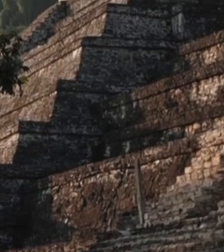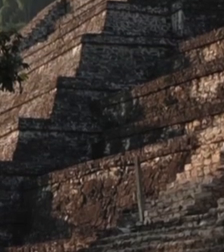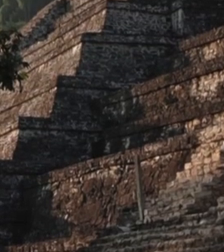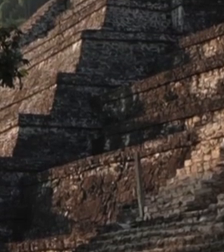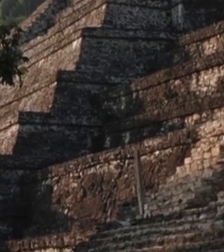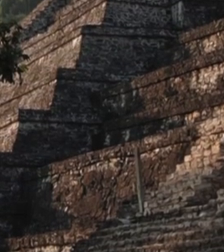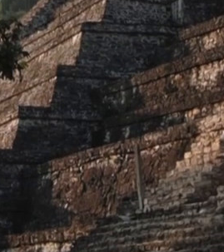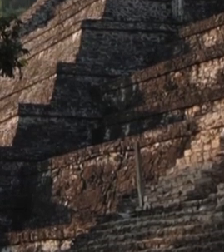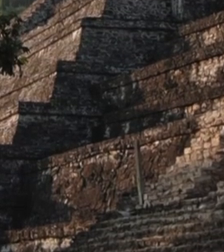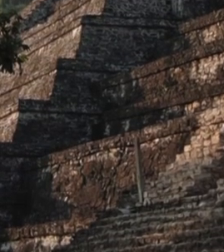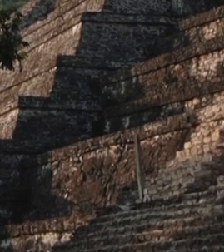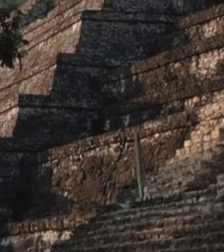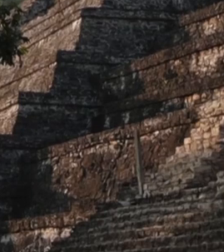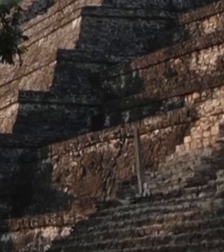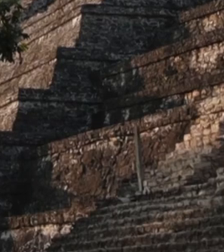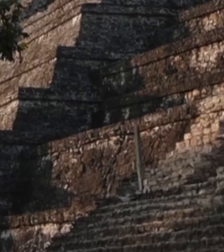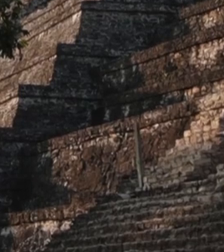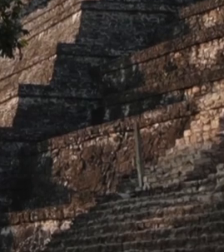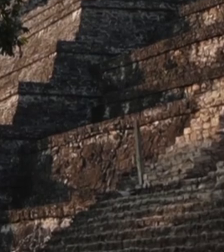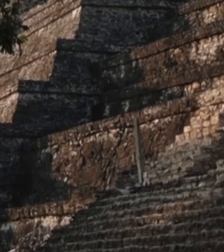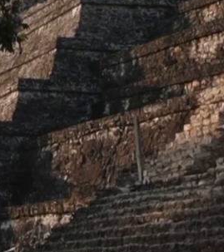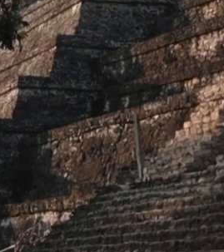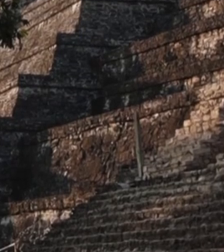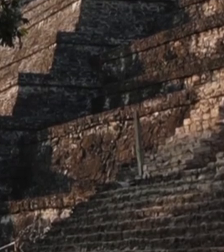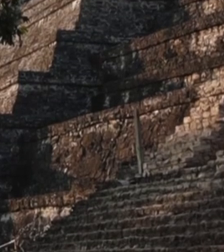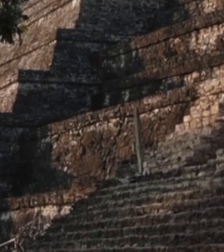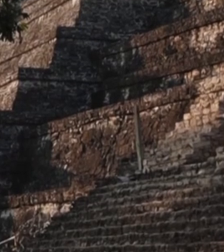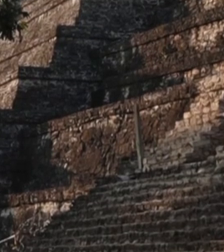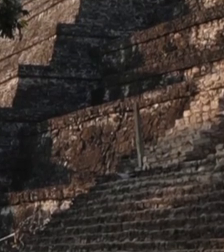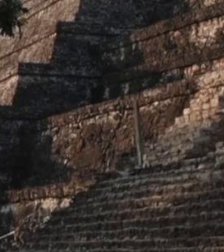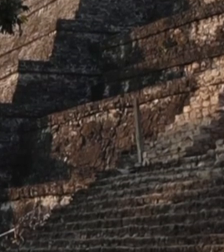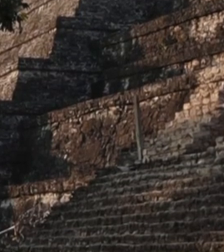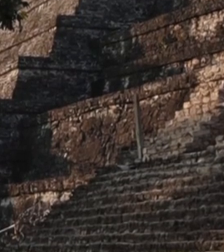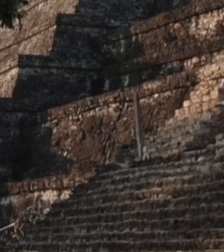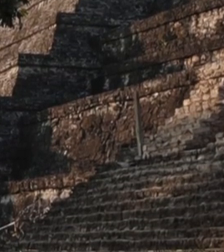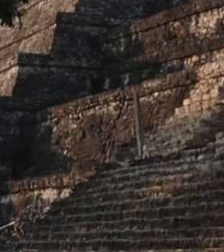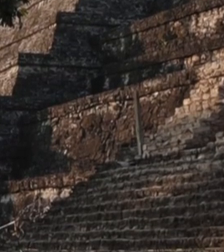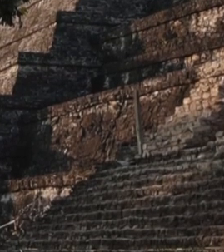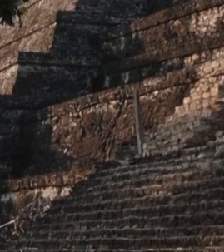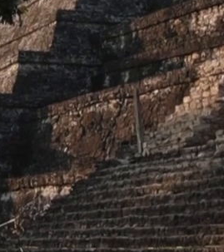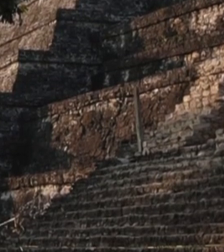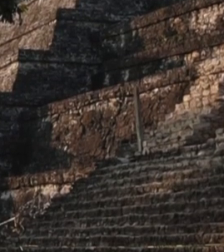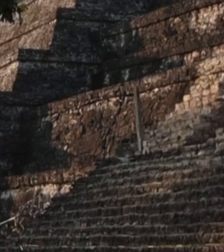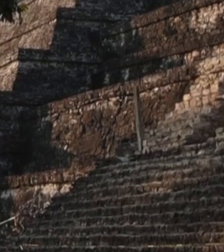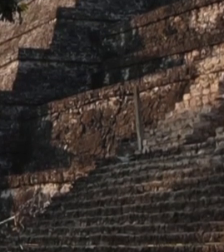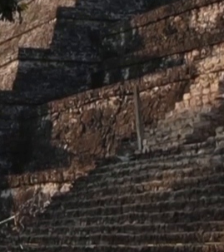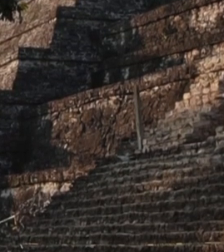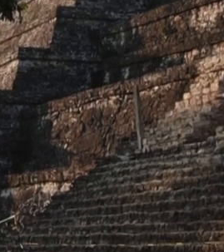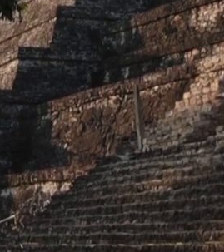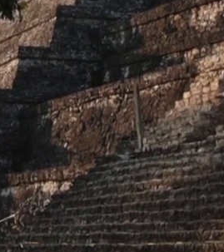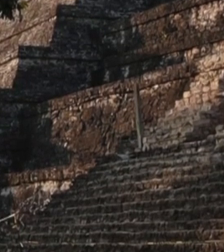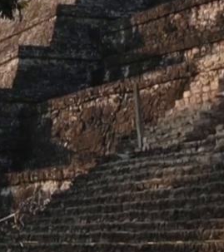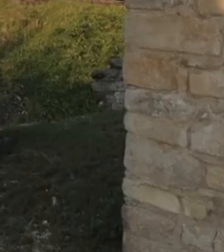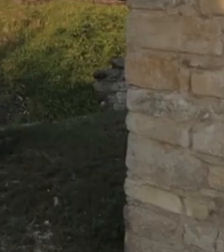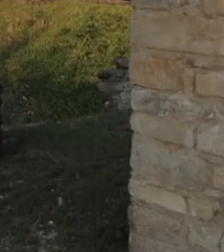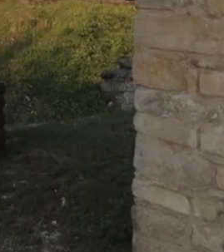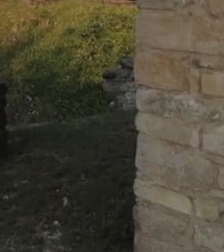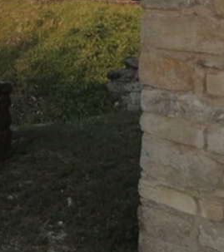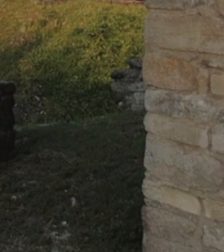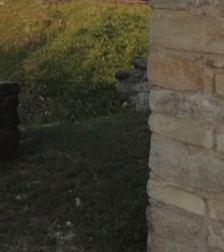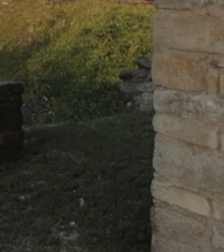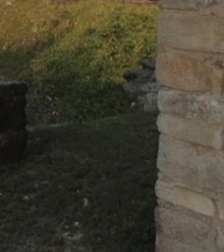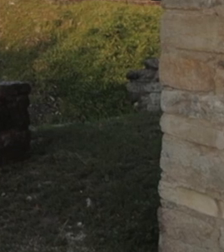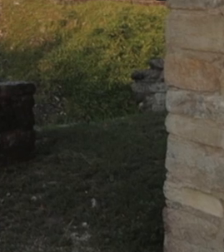muy importantes, como por ejemplo un enterramiento con entierros secundarios y con una